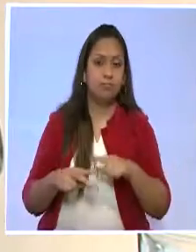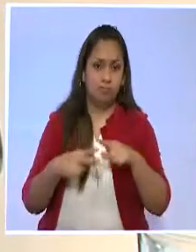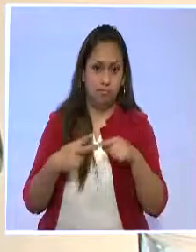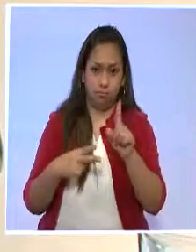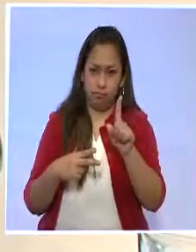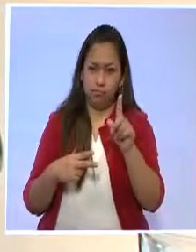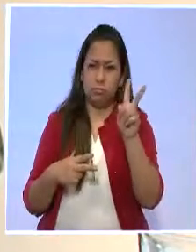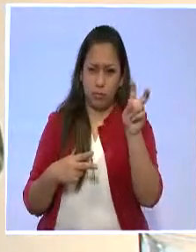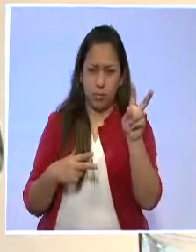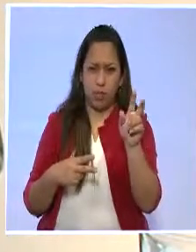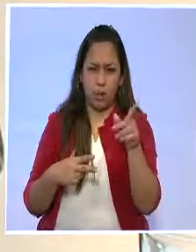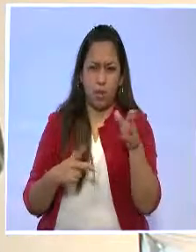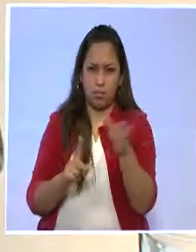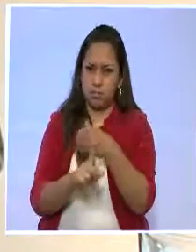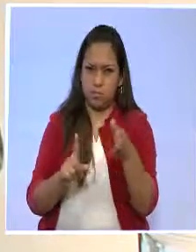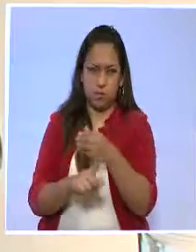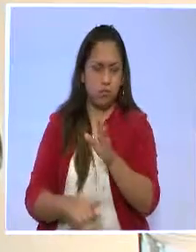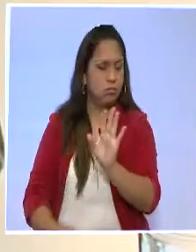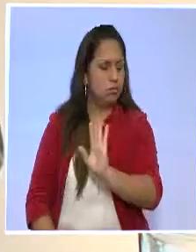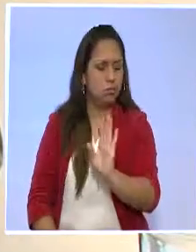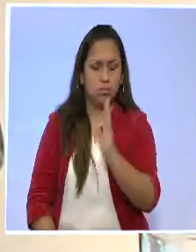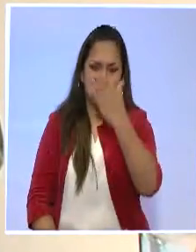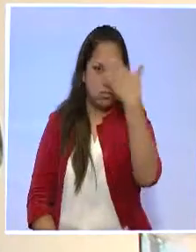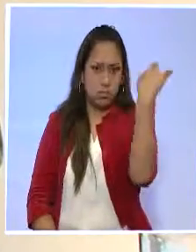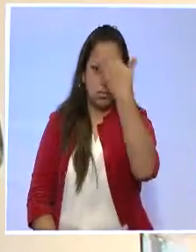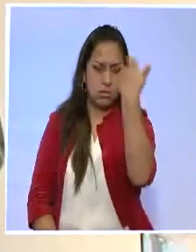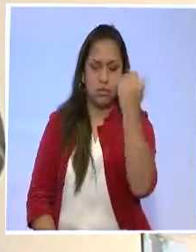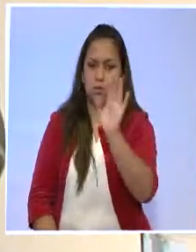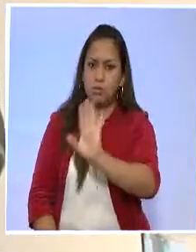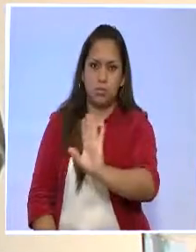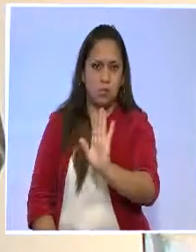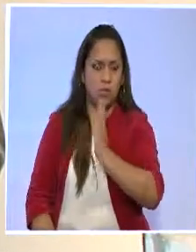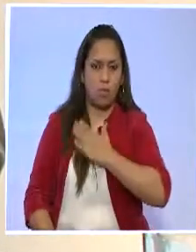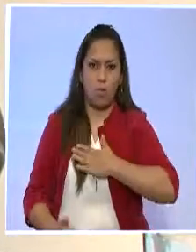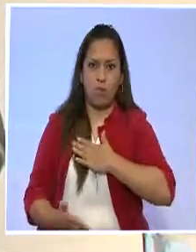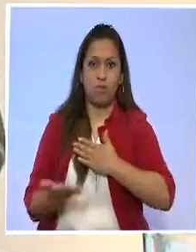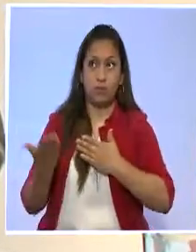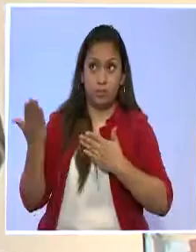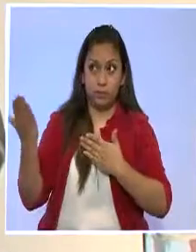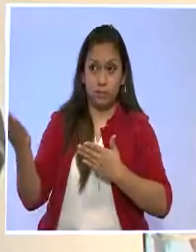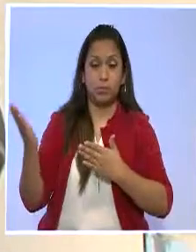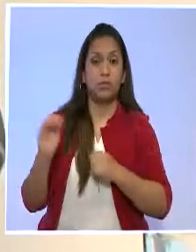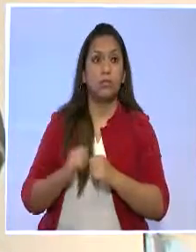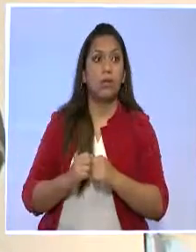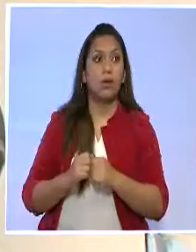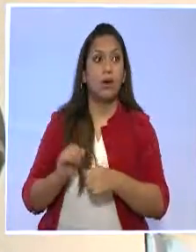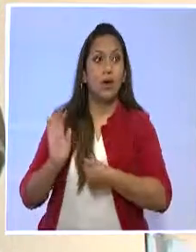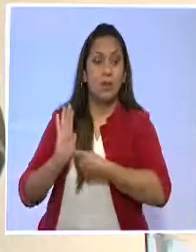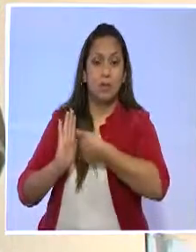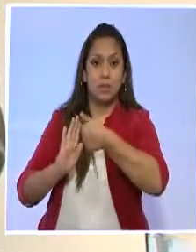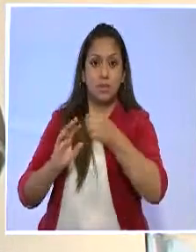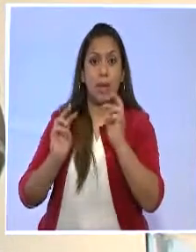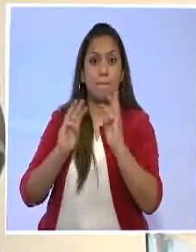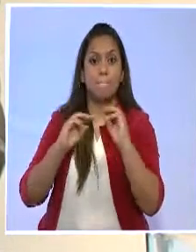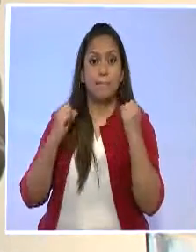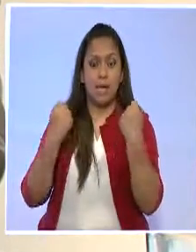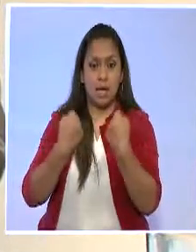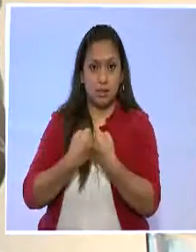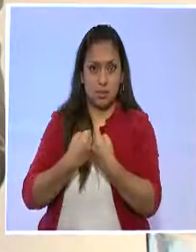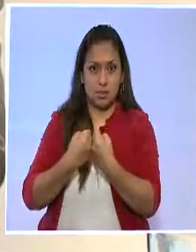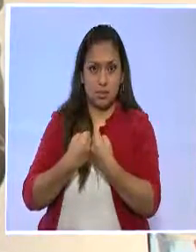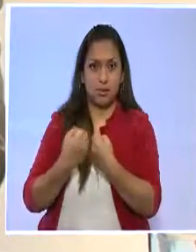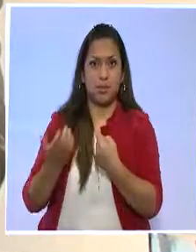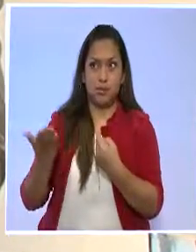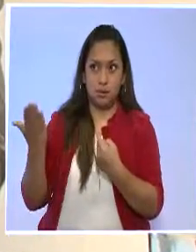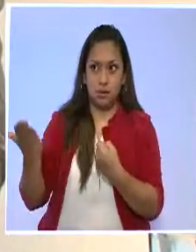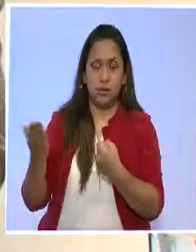y ayer justo estuvimos el día miércoles estuvimos justo en un evento en el ministerio que organizó el ministerio de inclusión económico social con